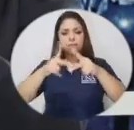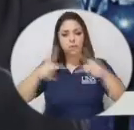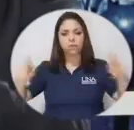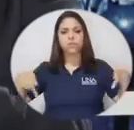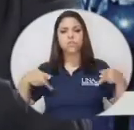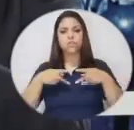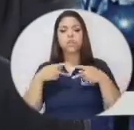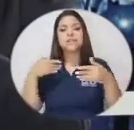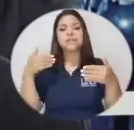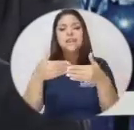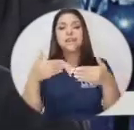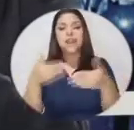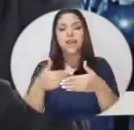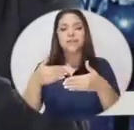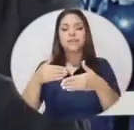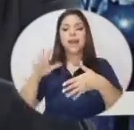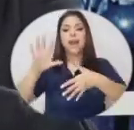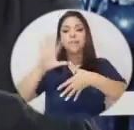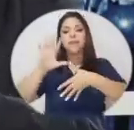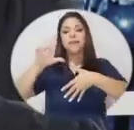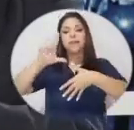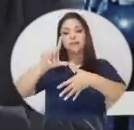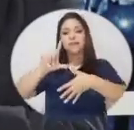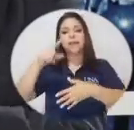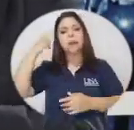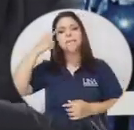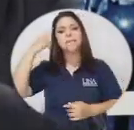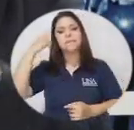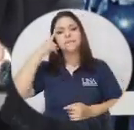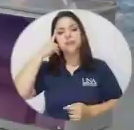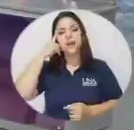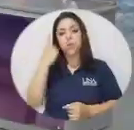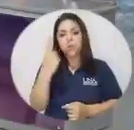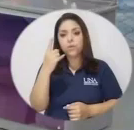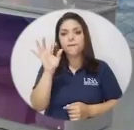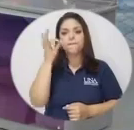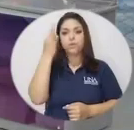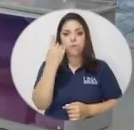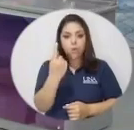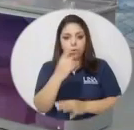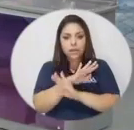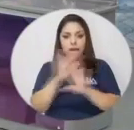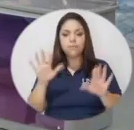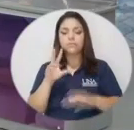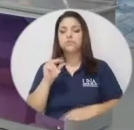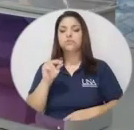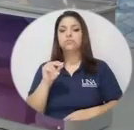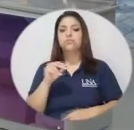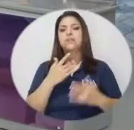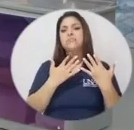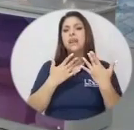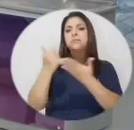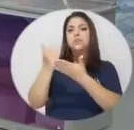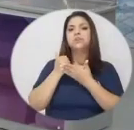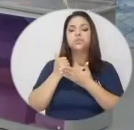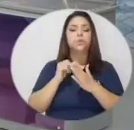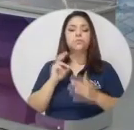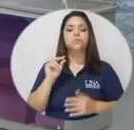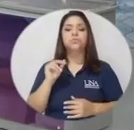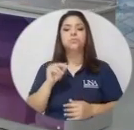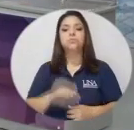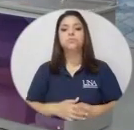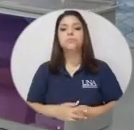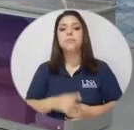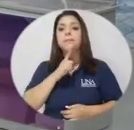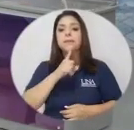a posiciones cercanas a su pensamiento en América Latina. El pensar que va a haber una sola forma, no esperemos ayuda. El término va a ser en